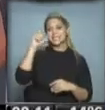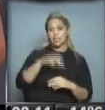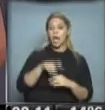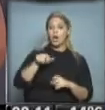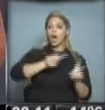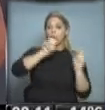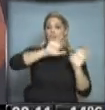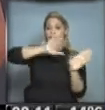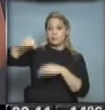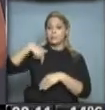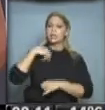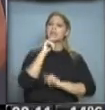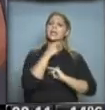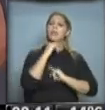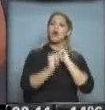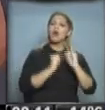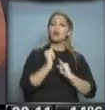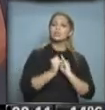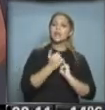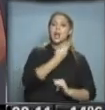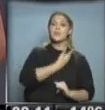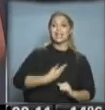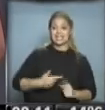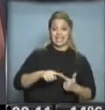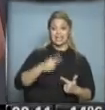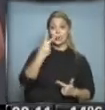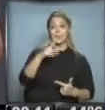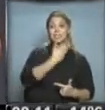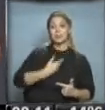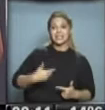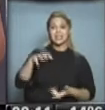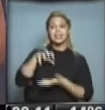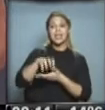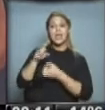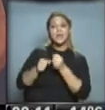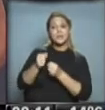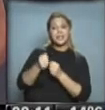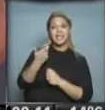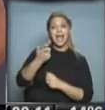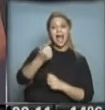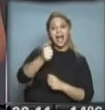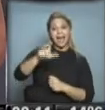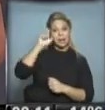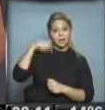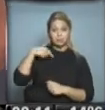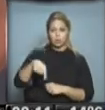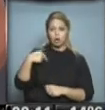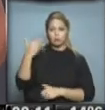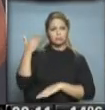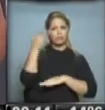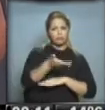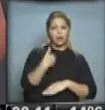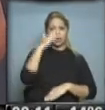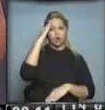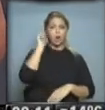cambiamos ahora aristy más para contarles que el presidente y vice de la empresa alex tours se presentaron ante la justicia que